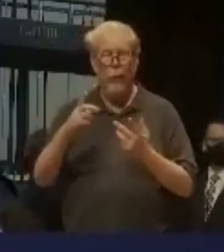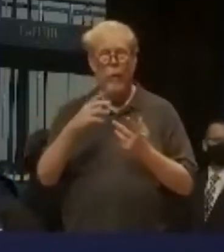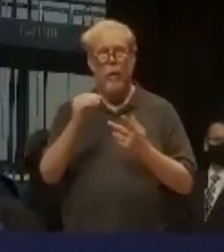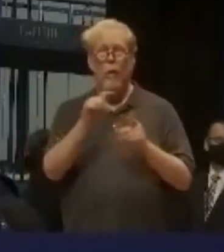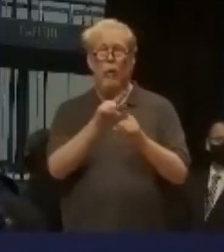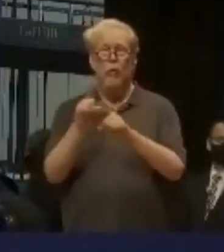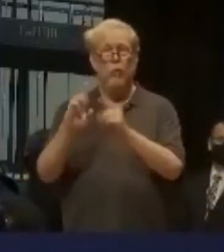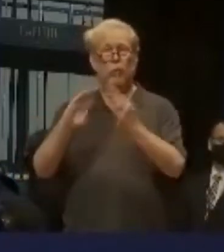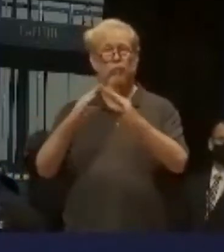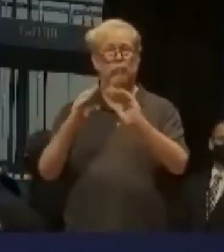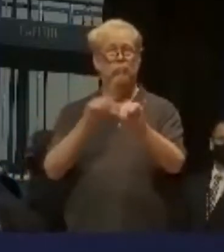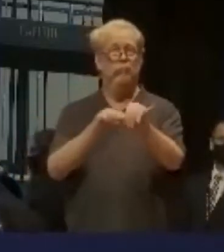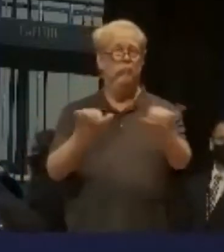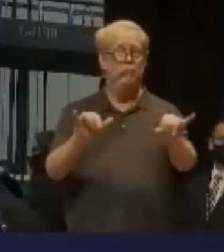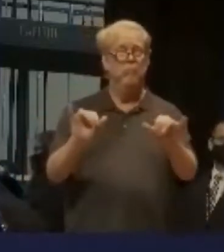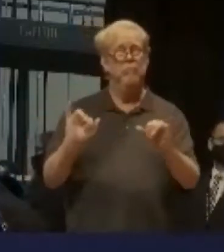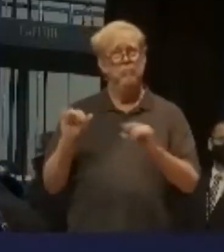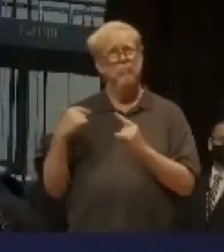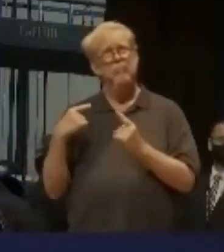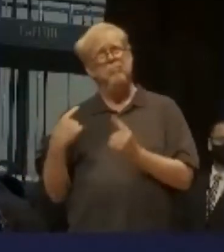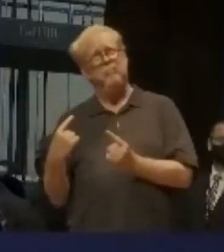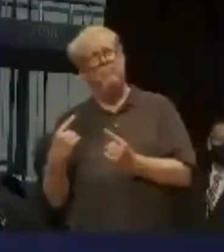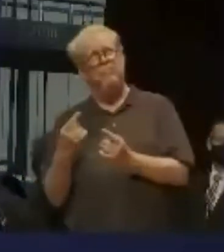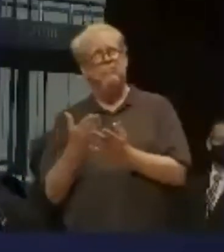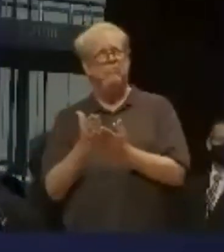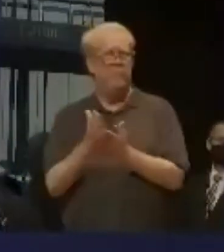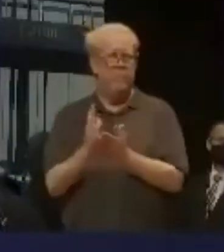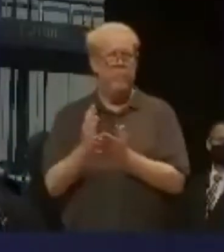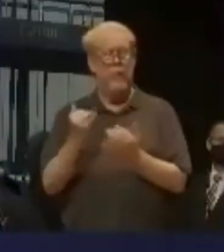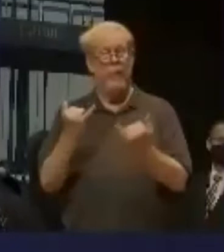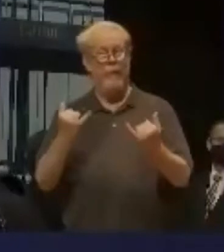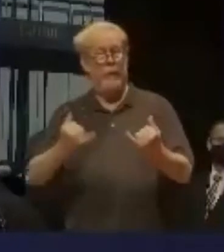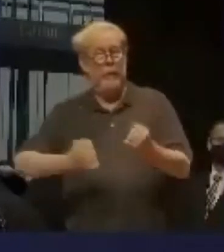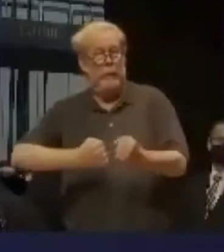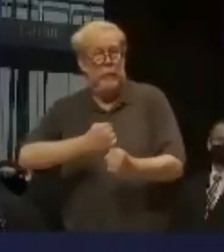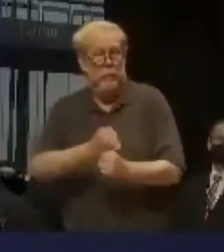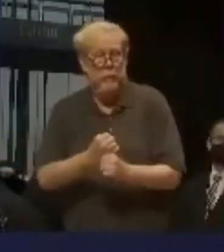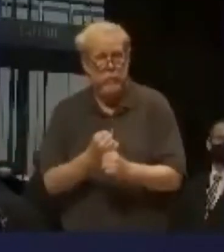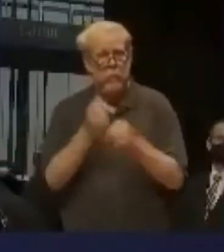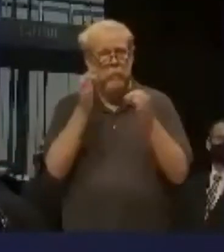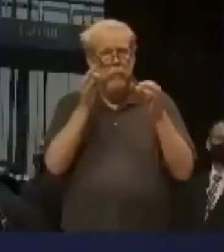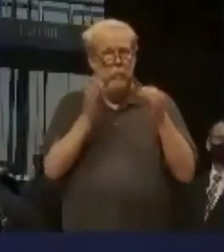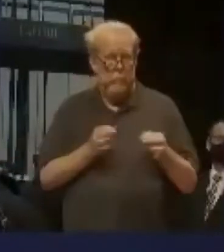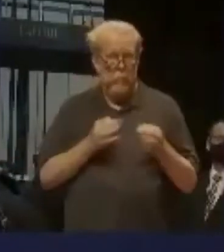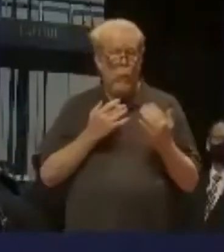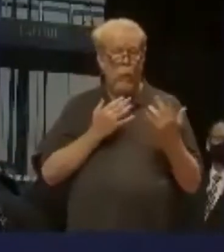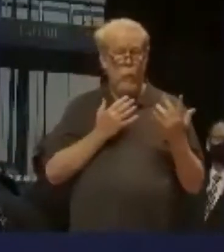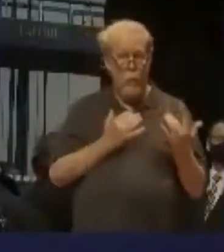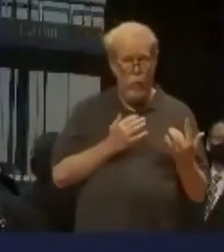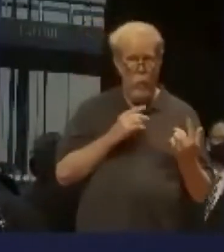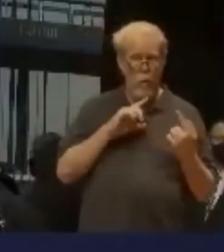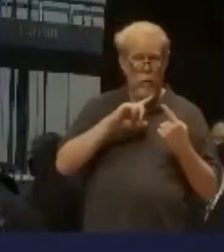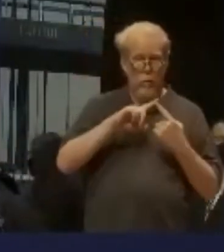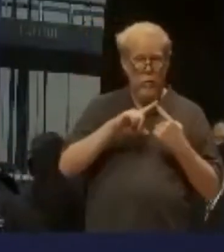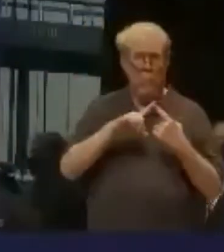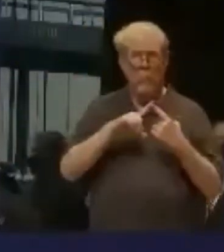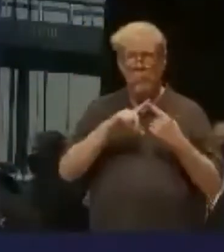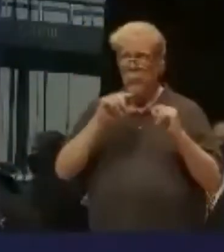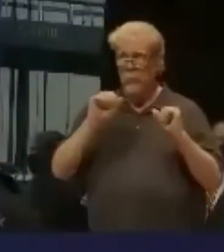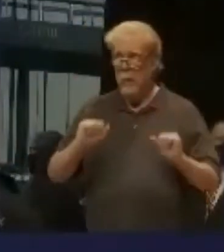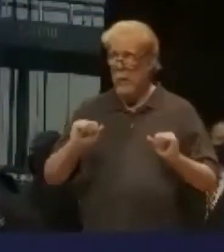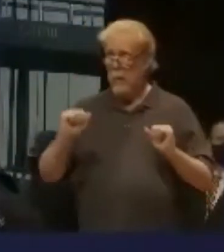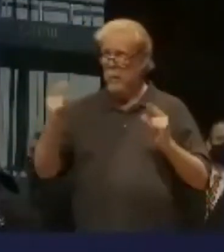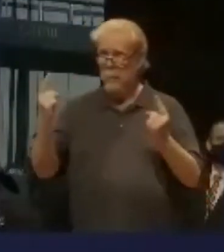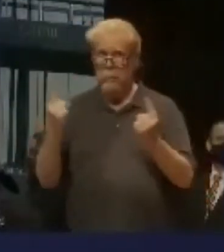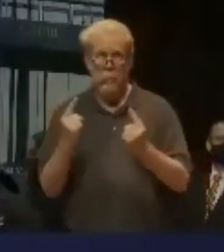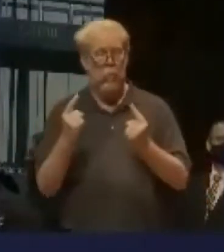el Pearl, y tenemos también las reuniones comunitarias más o menos al mismo tiempo. Ahora dijimos, bueno, vamos a esperar a que sea seguro hacerlo